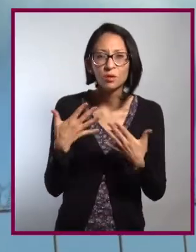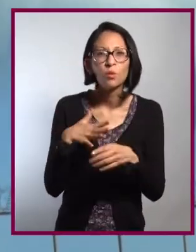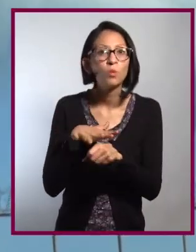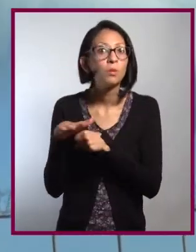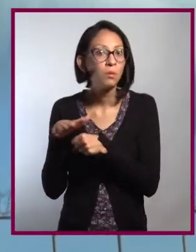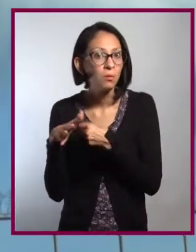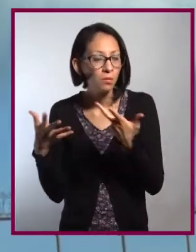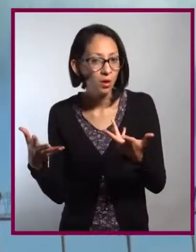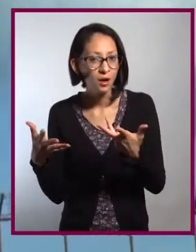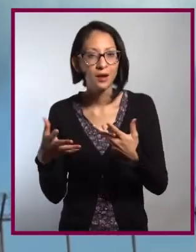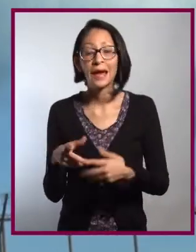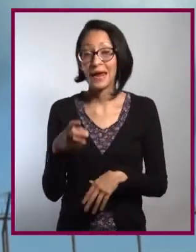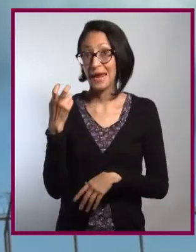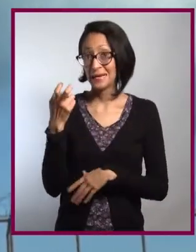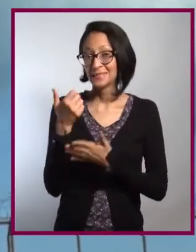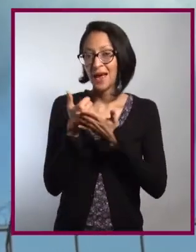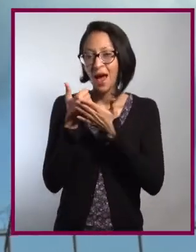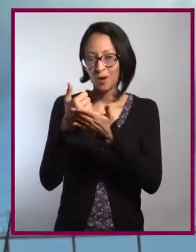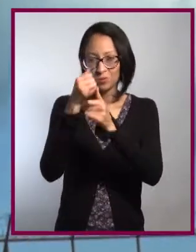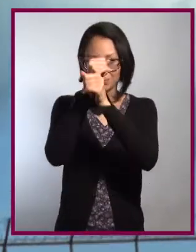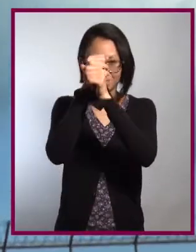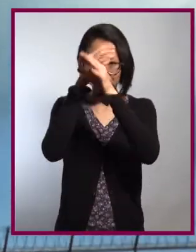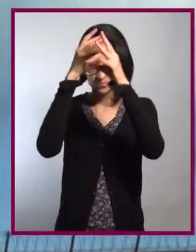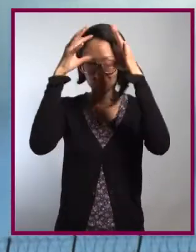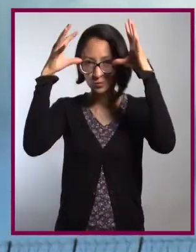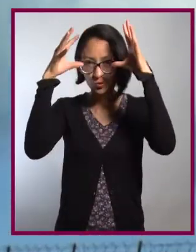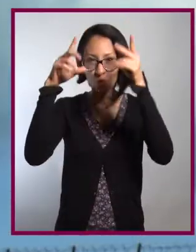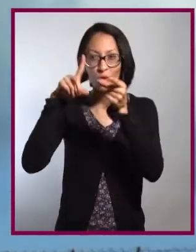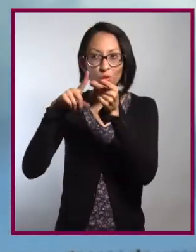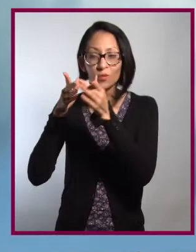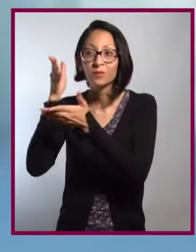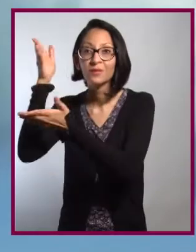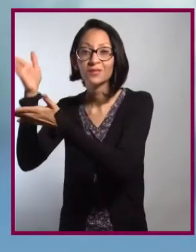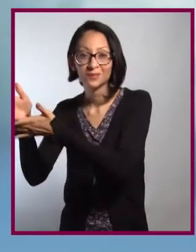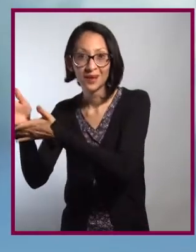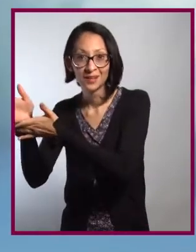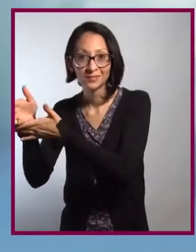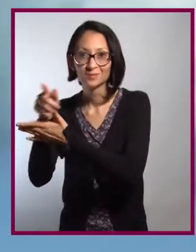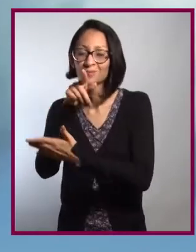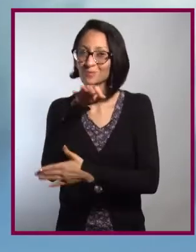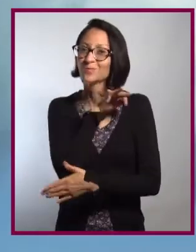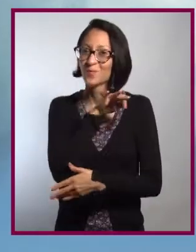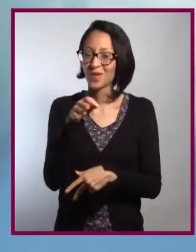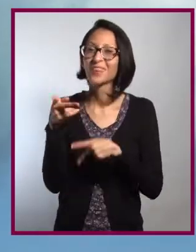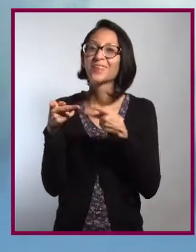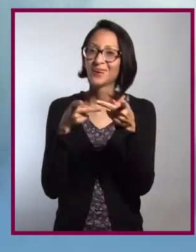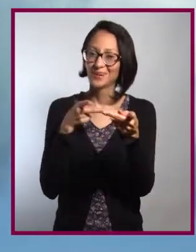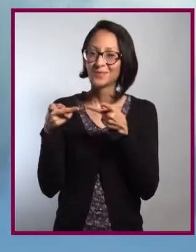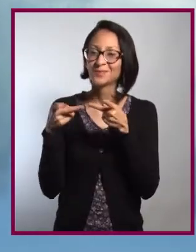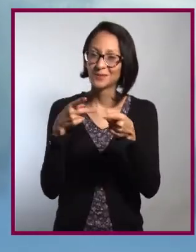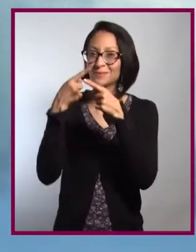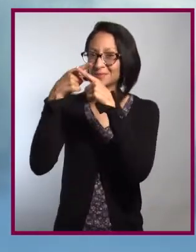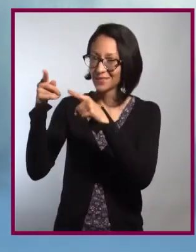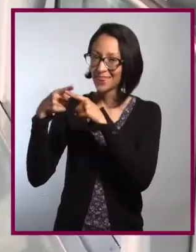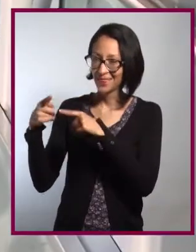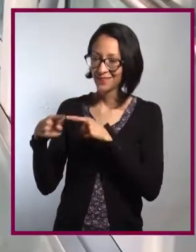de ayudarte a imaginar mejor a dónde vas, podrás prepararte en muchos sentidos.